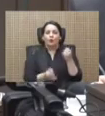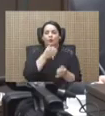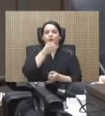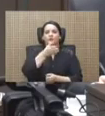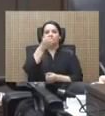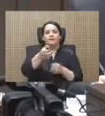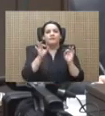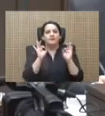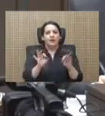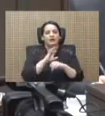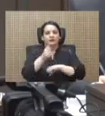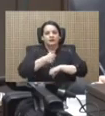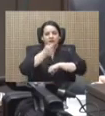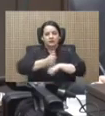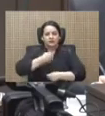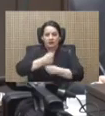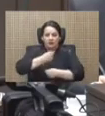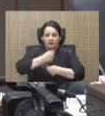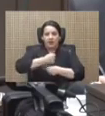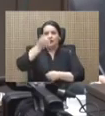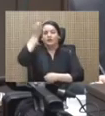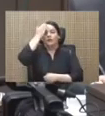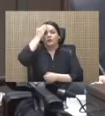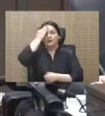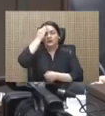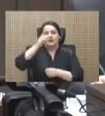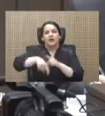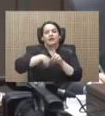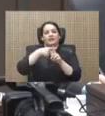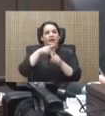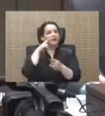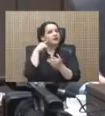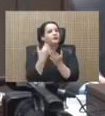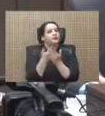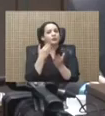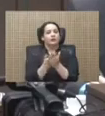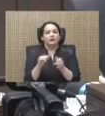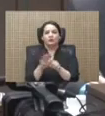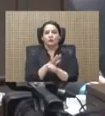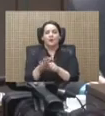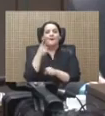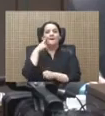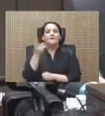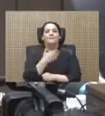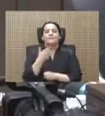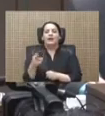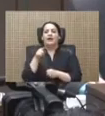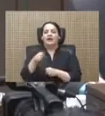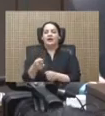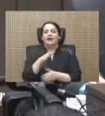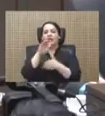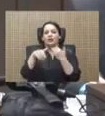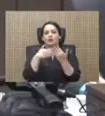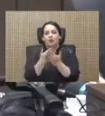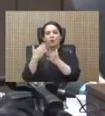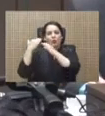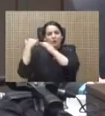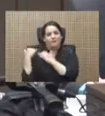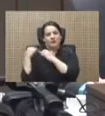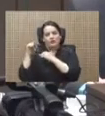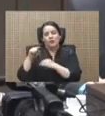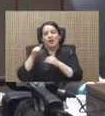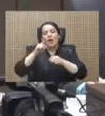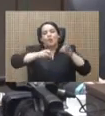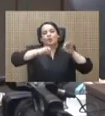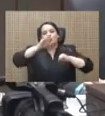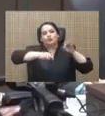fundadas, trabajadas a conciencia y con las pruebas suficientes para que recaiga todo el peso de la